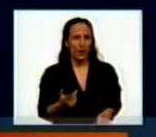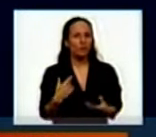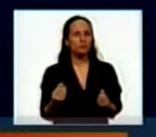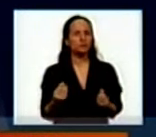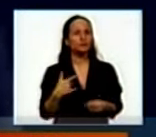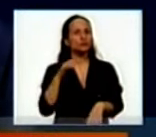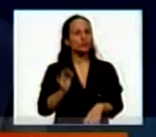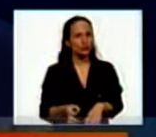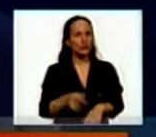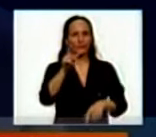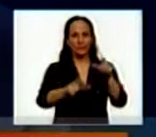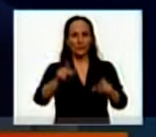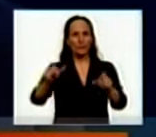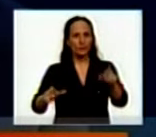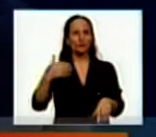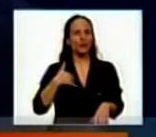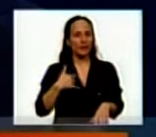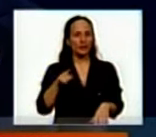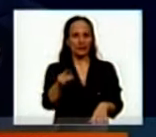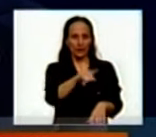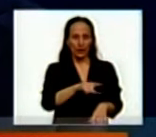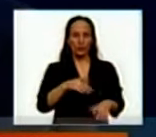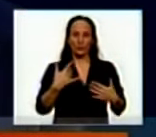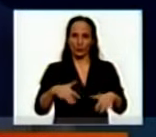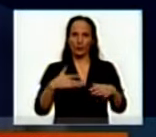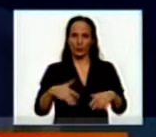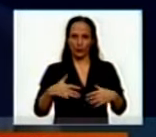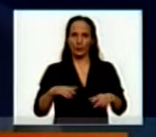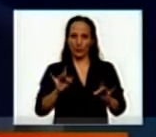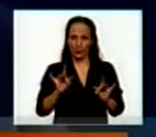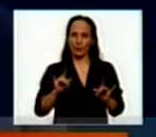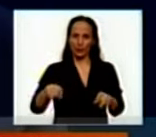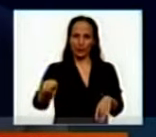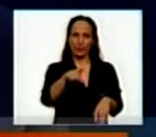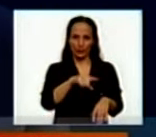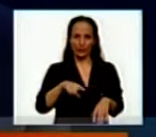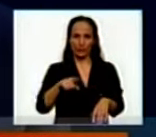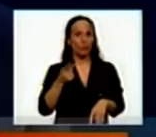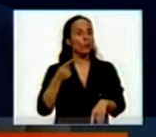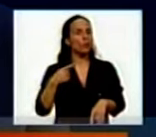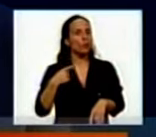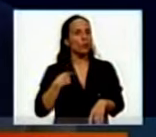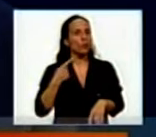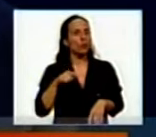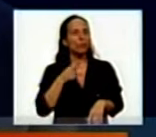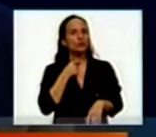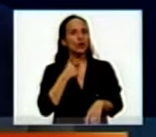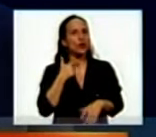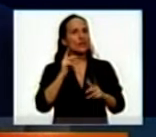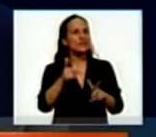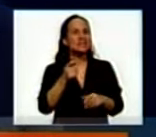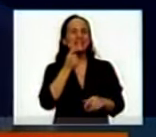significa que a muchos argentinos les está costando. Pero quiero volverles a decir que si hubiese habido